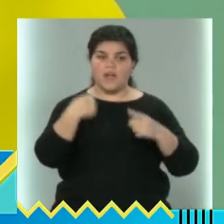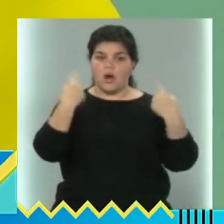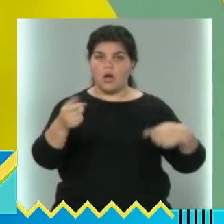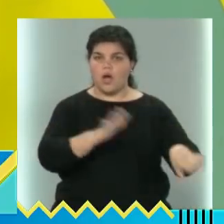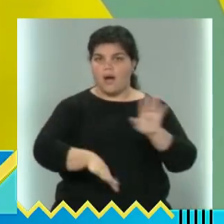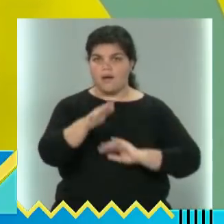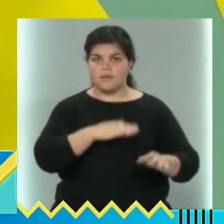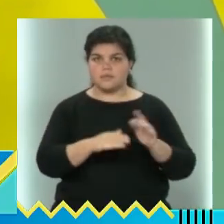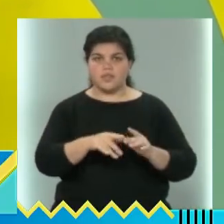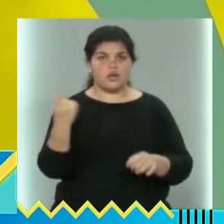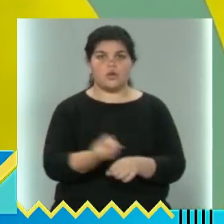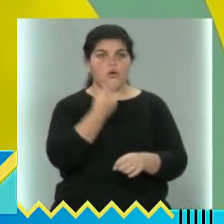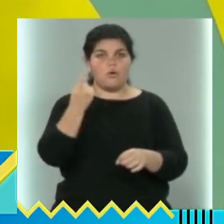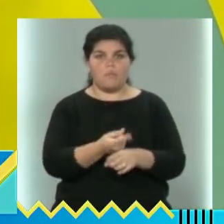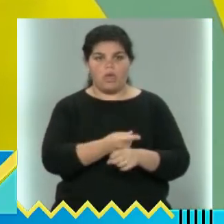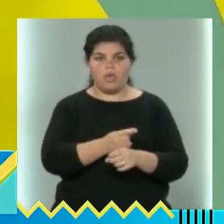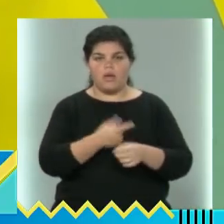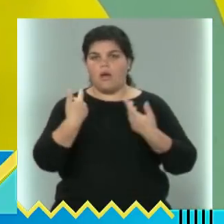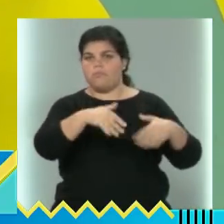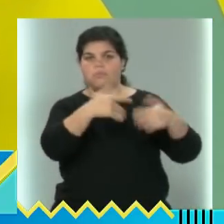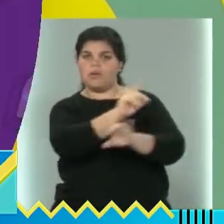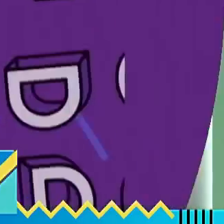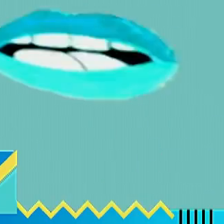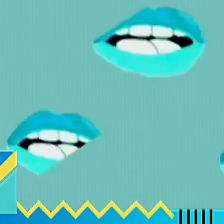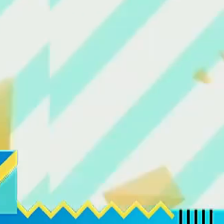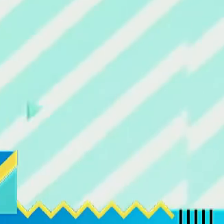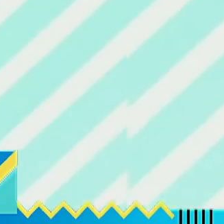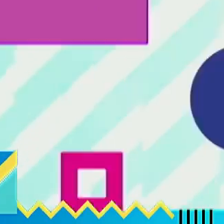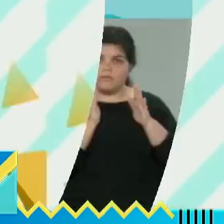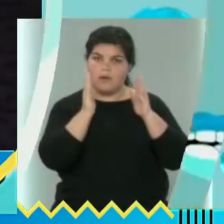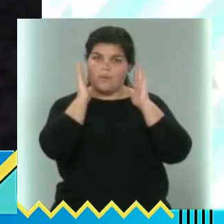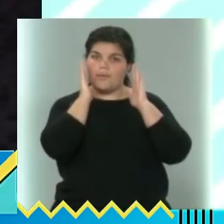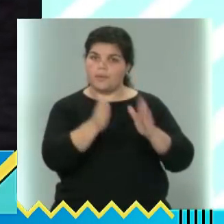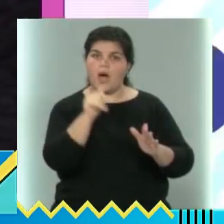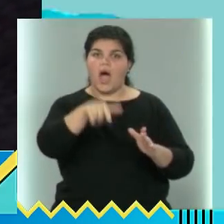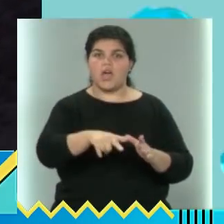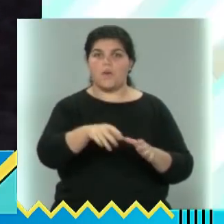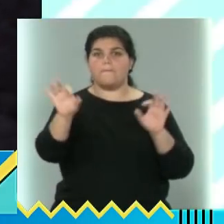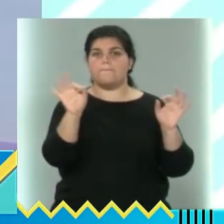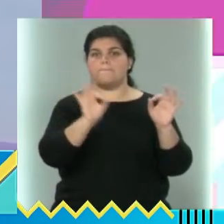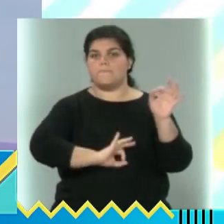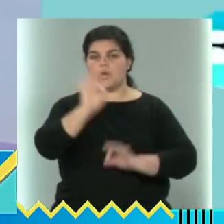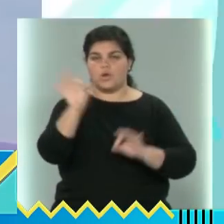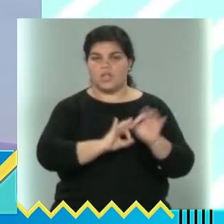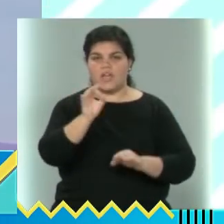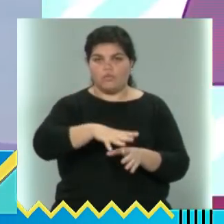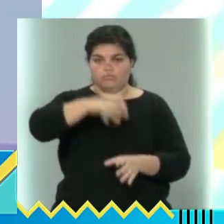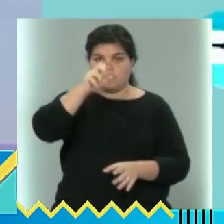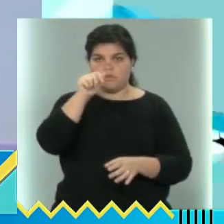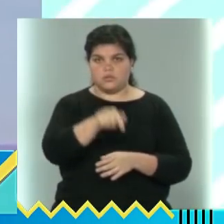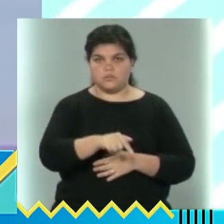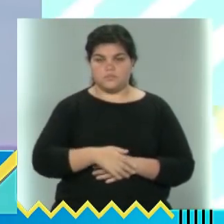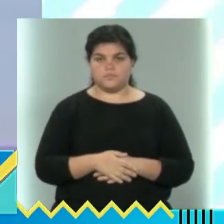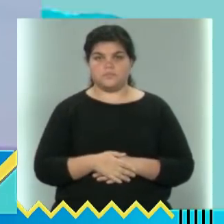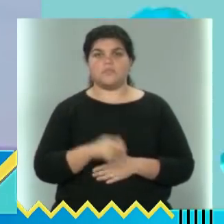ser soslayadas a la hora de aprobar o no aprobar un proyecto de fractura hidráulica. Entonces justamente hoy se está atacando desde el